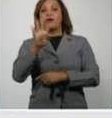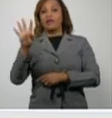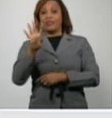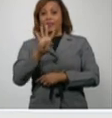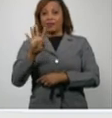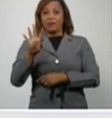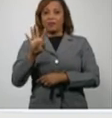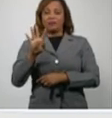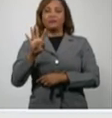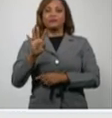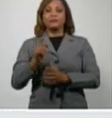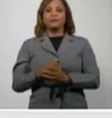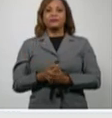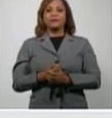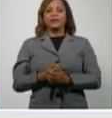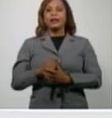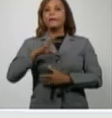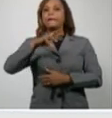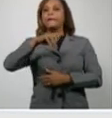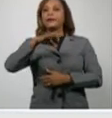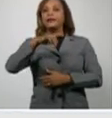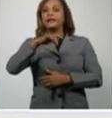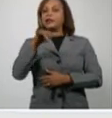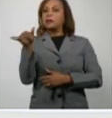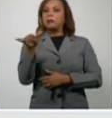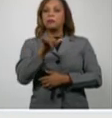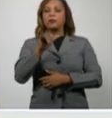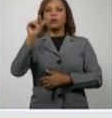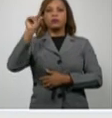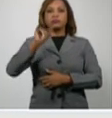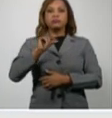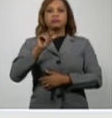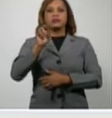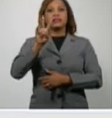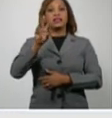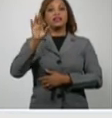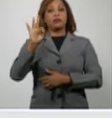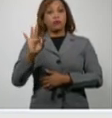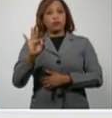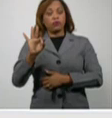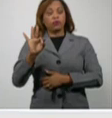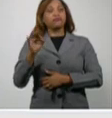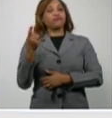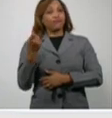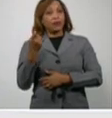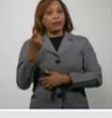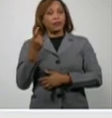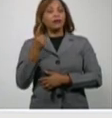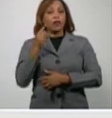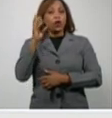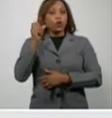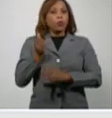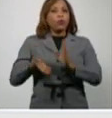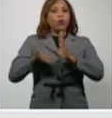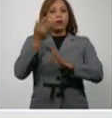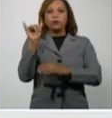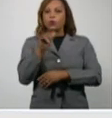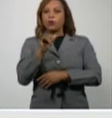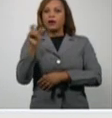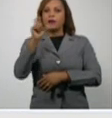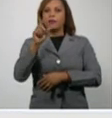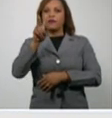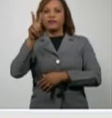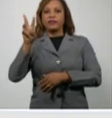ayer. Pinar del Río también, 38, aunque todavía con un número alto. Camagüey 23,